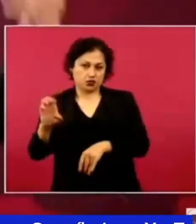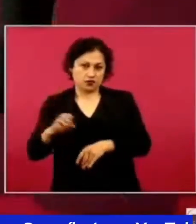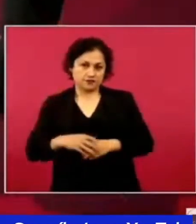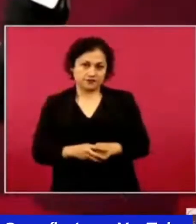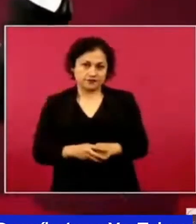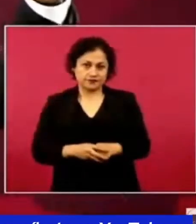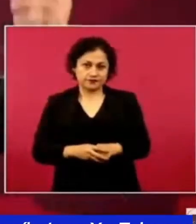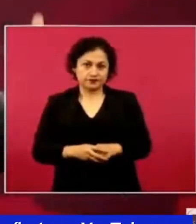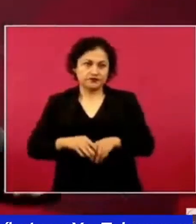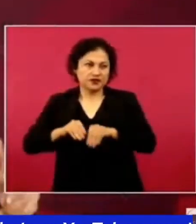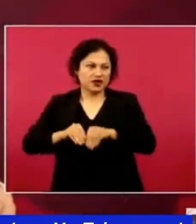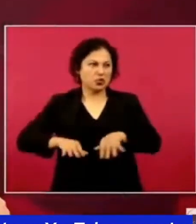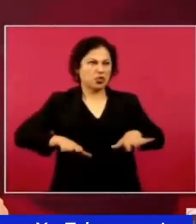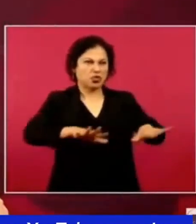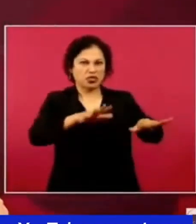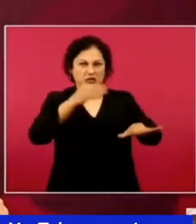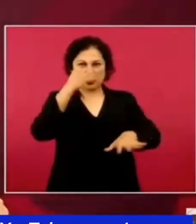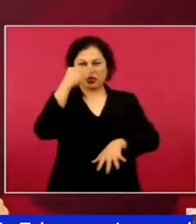suelta, ¿no?